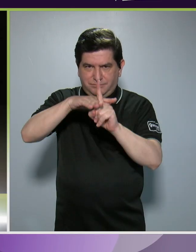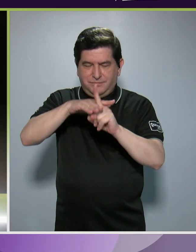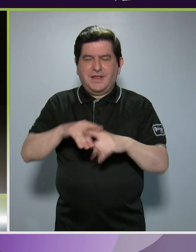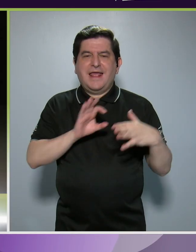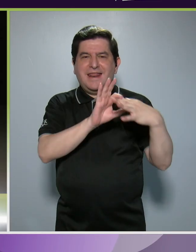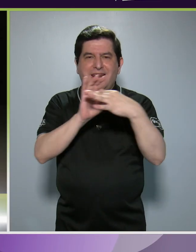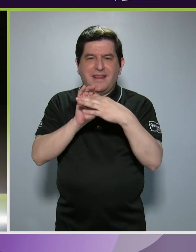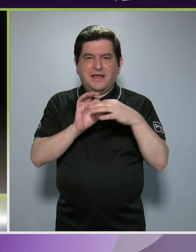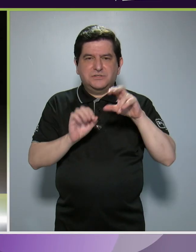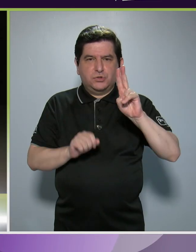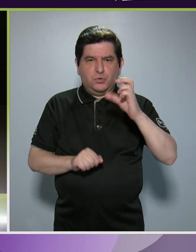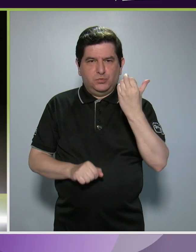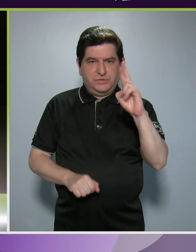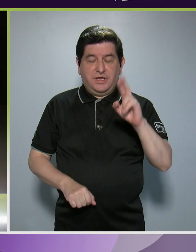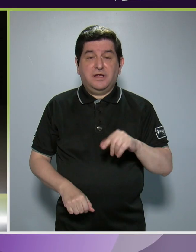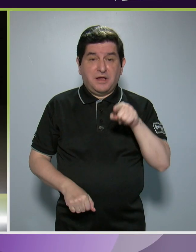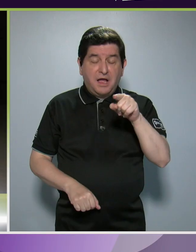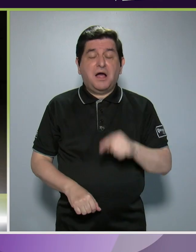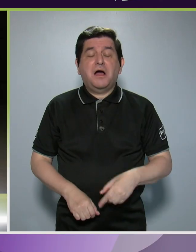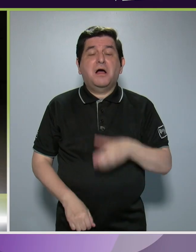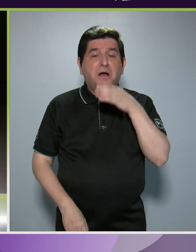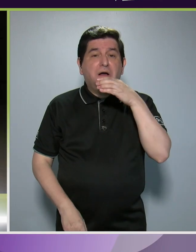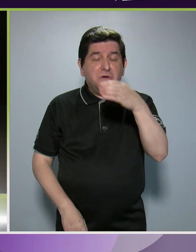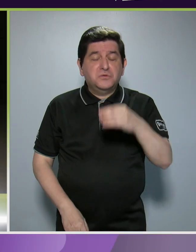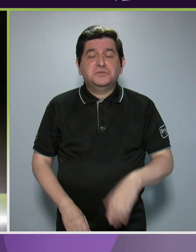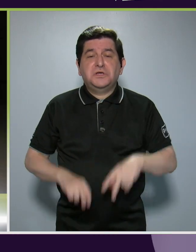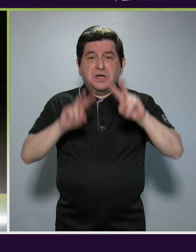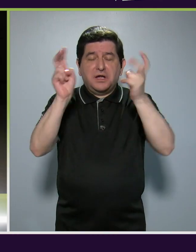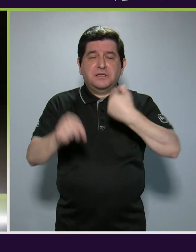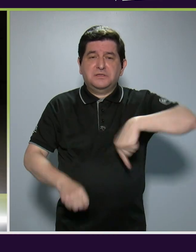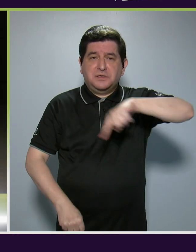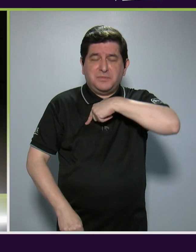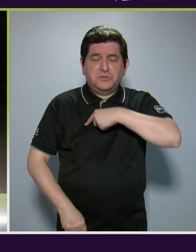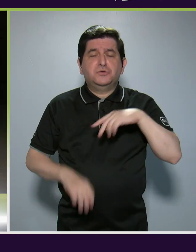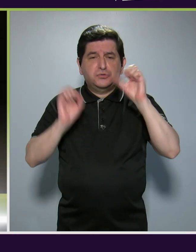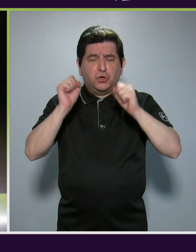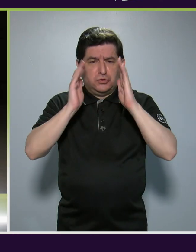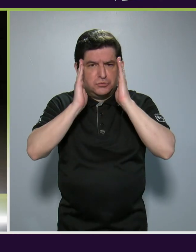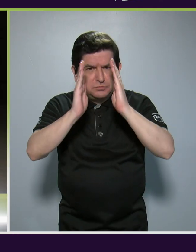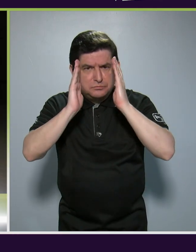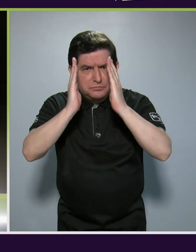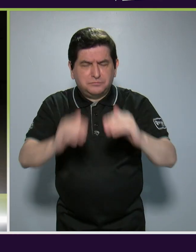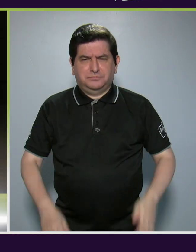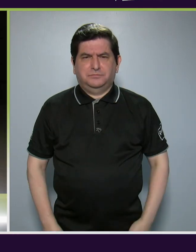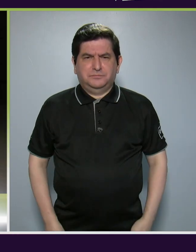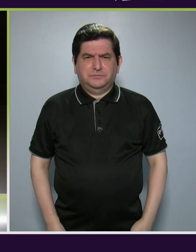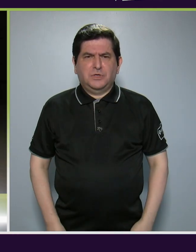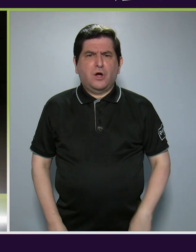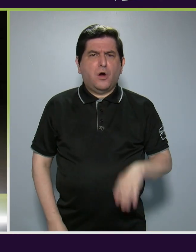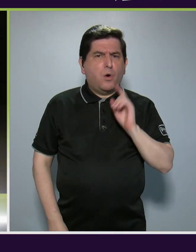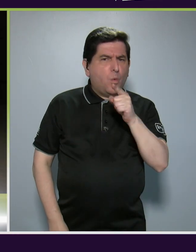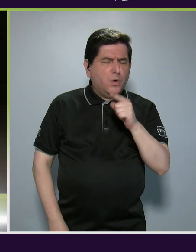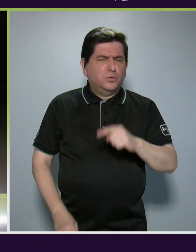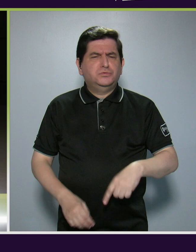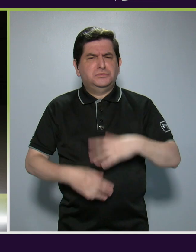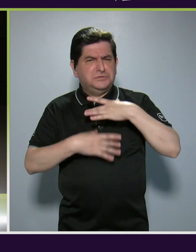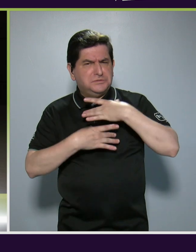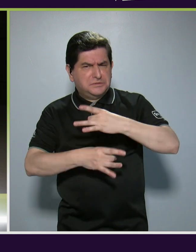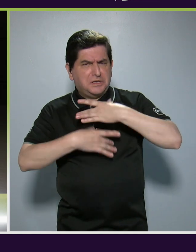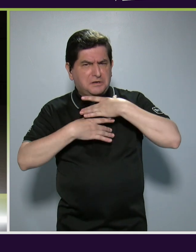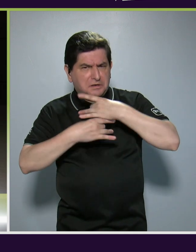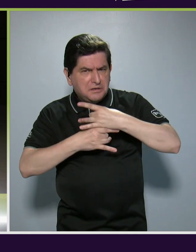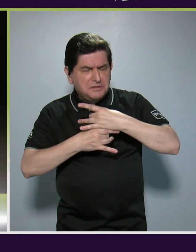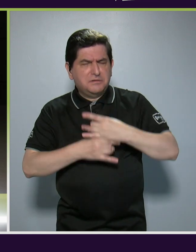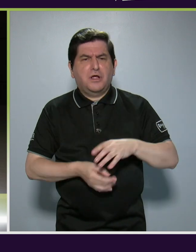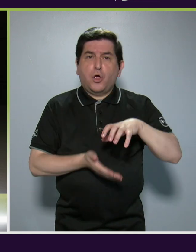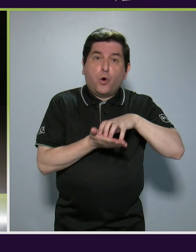nos puede sugerir temas que a usted le interesaría que nosotros abordemos, temas que le llaman la atención, de los cuales usted